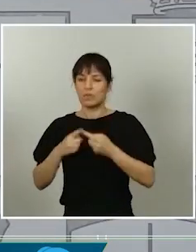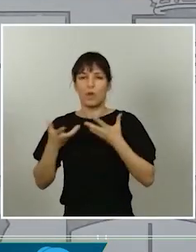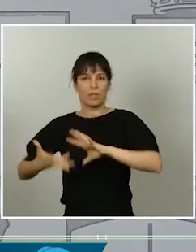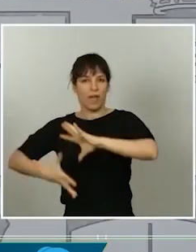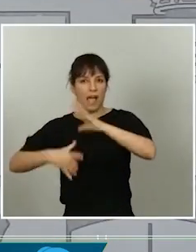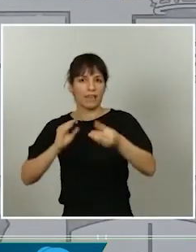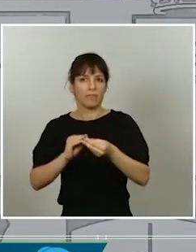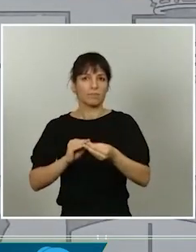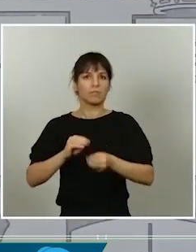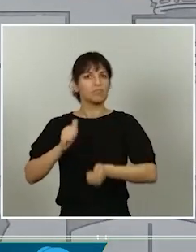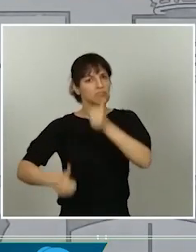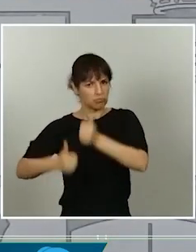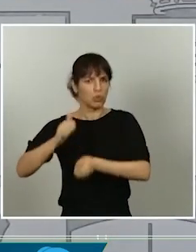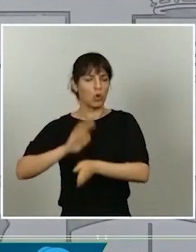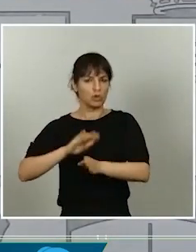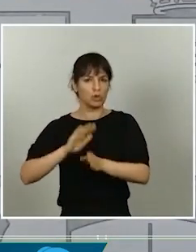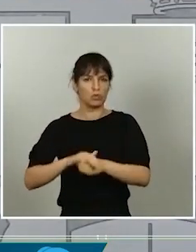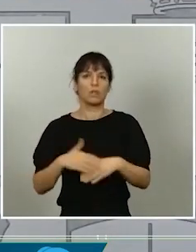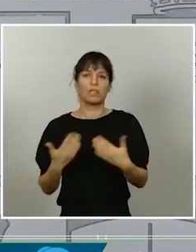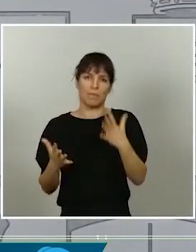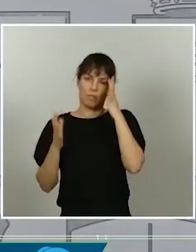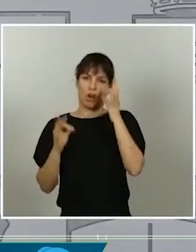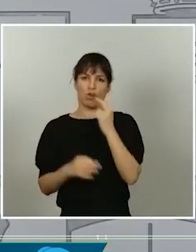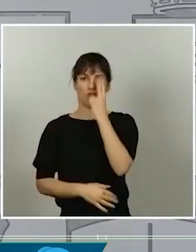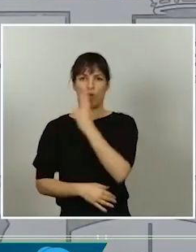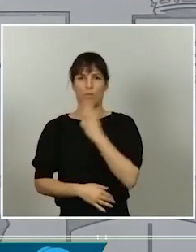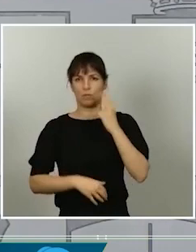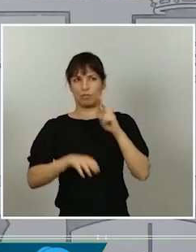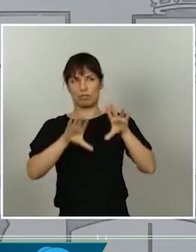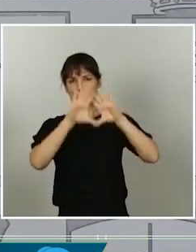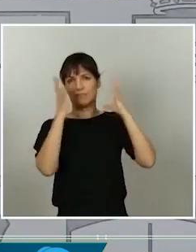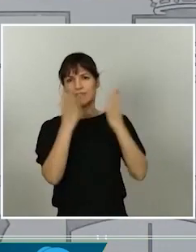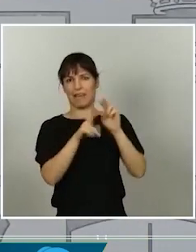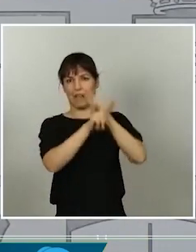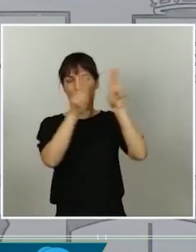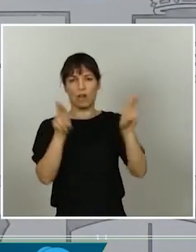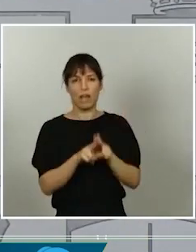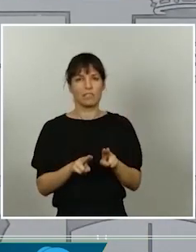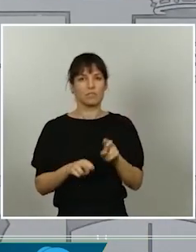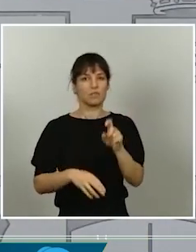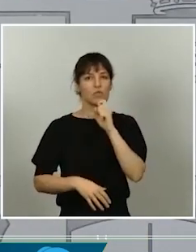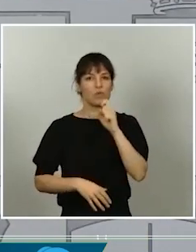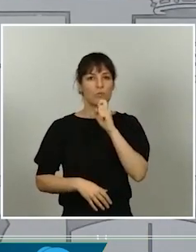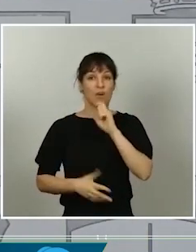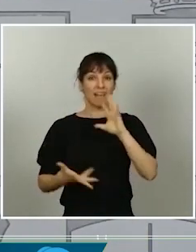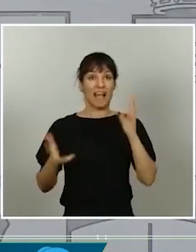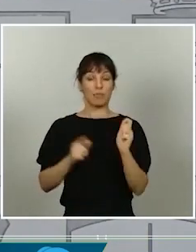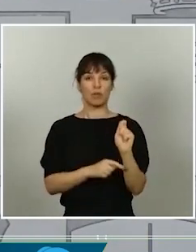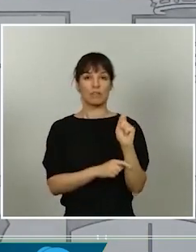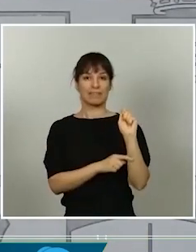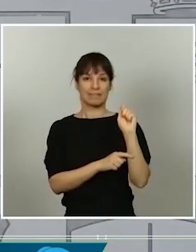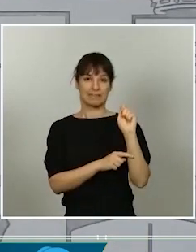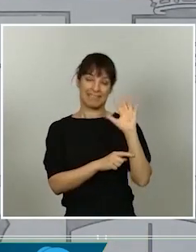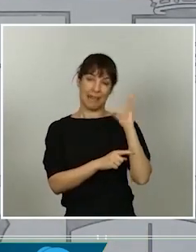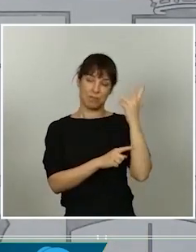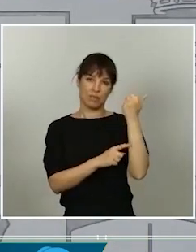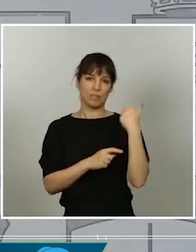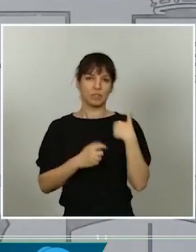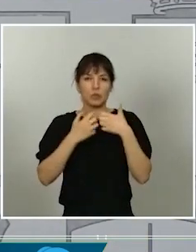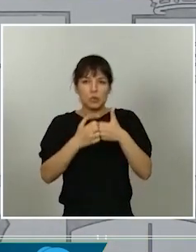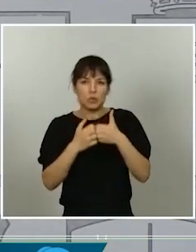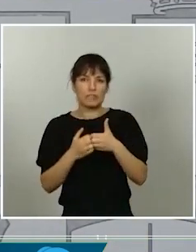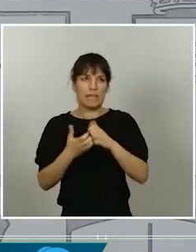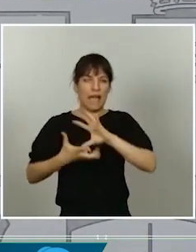que a diario que en estos momentos hay más población que depende de la seguridad social que población ocupada